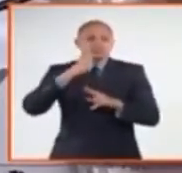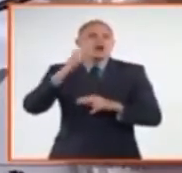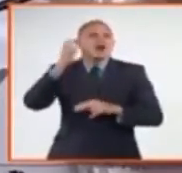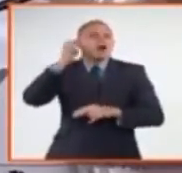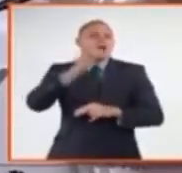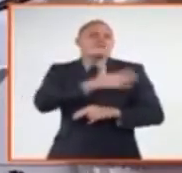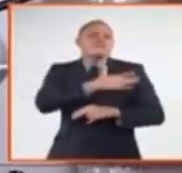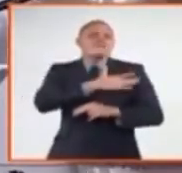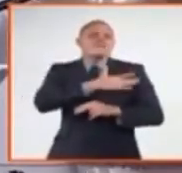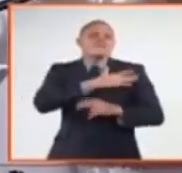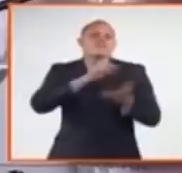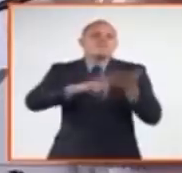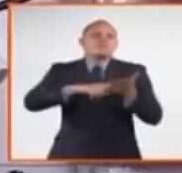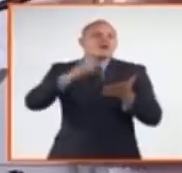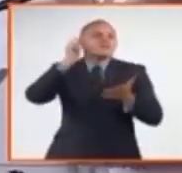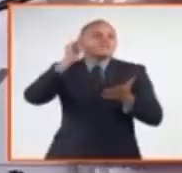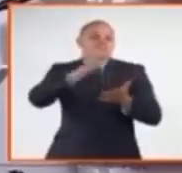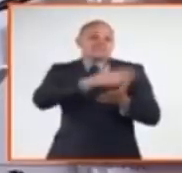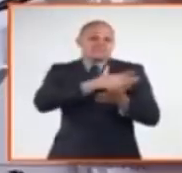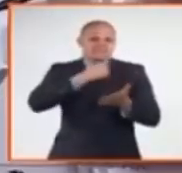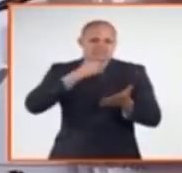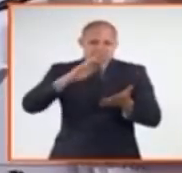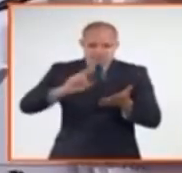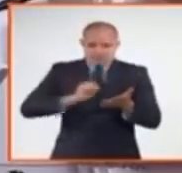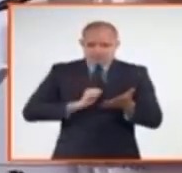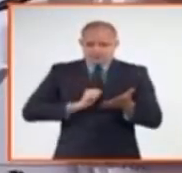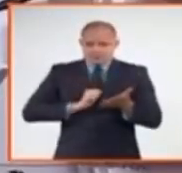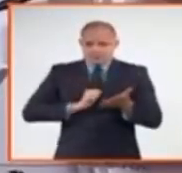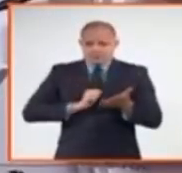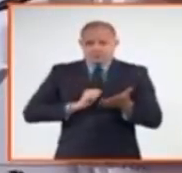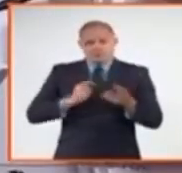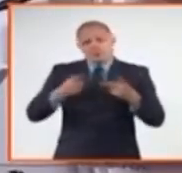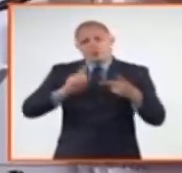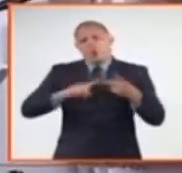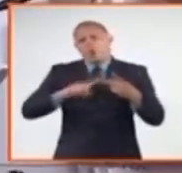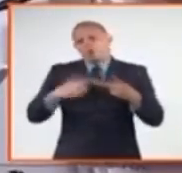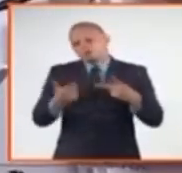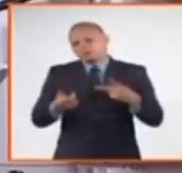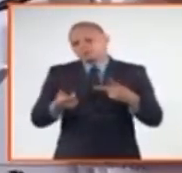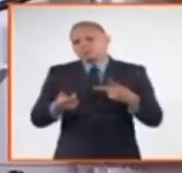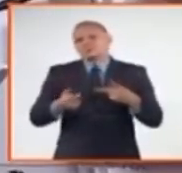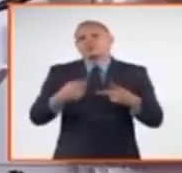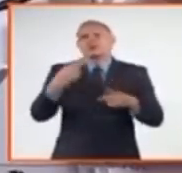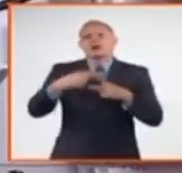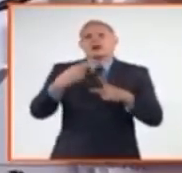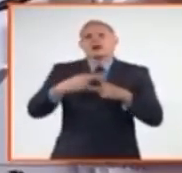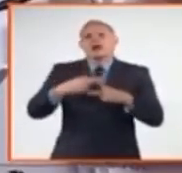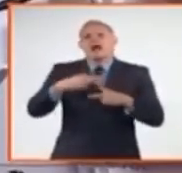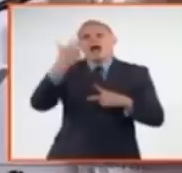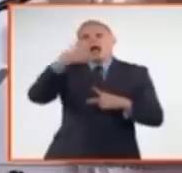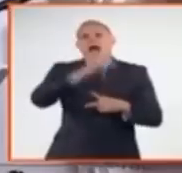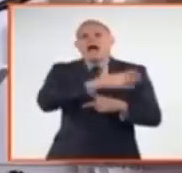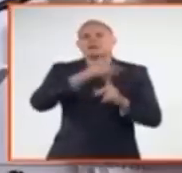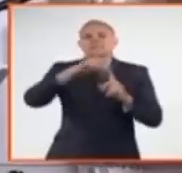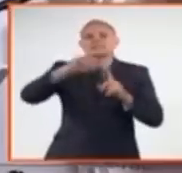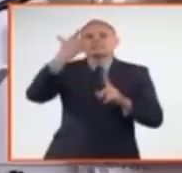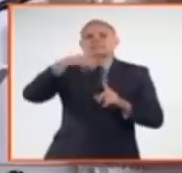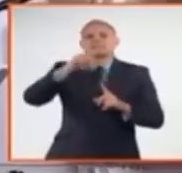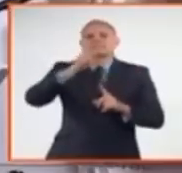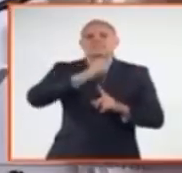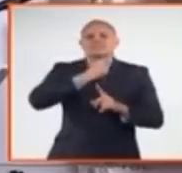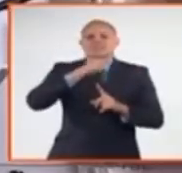reportan cómo han disminuido su efectividad ante esta esta nueva esta nueva